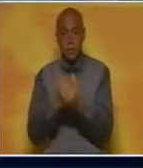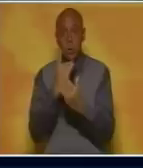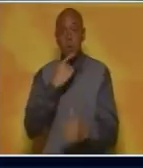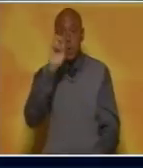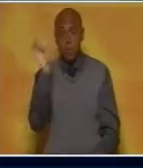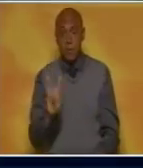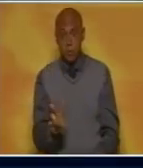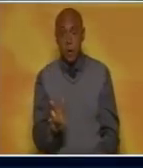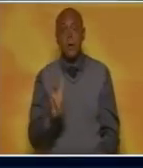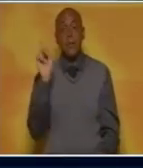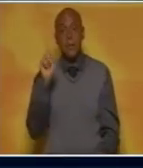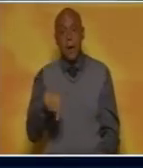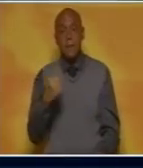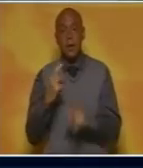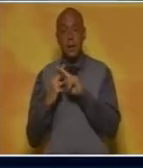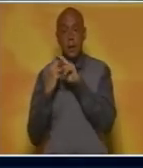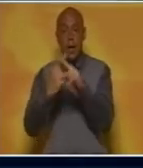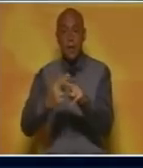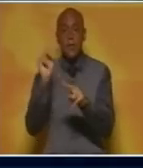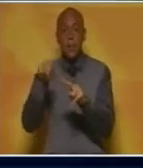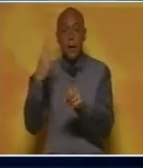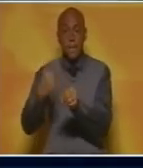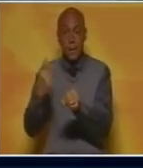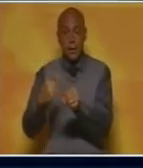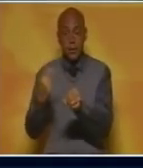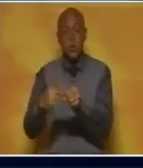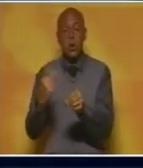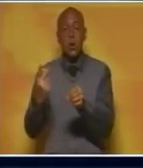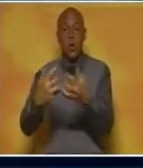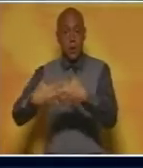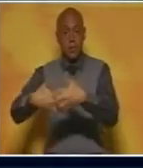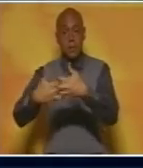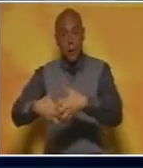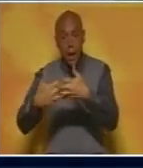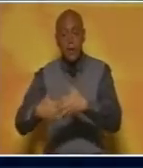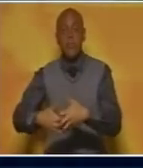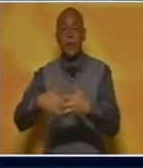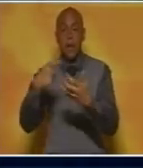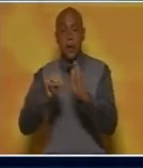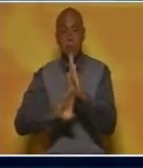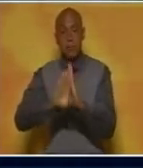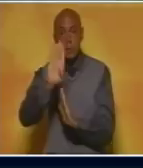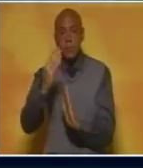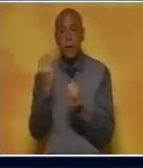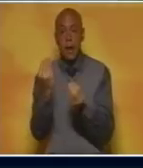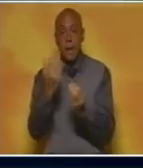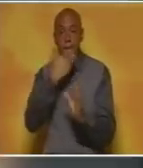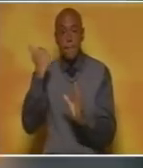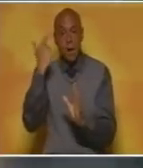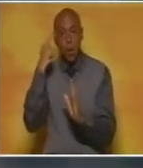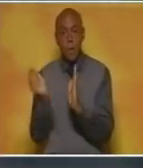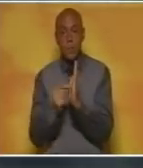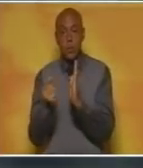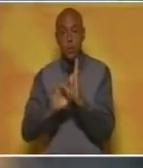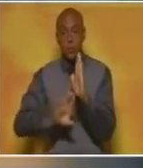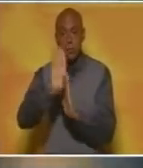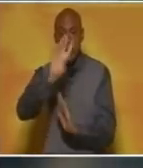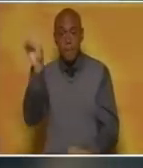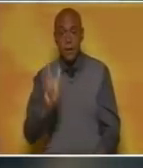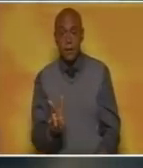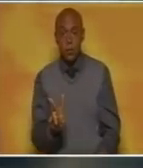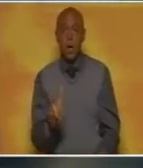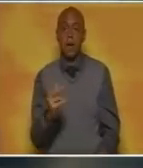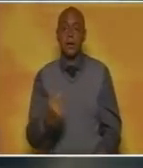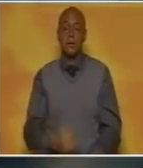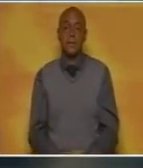Informó que entregarán créditos en Petro al sector productivo del país. Considera que esto permitirá mejorar el desarrollo económico del